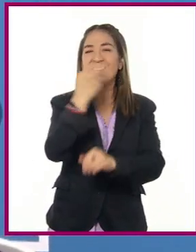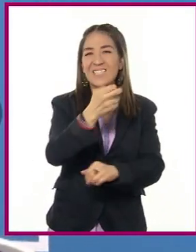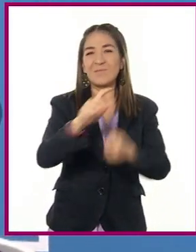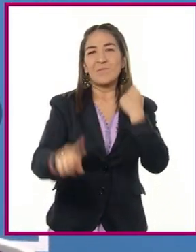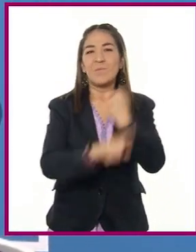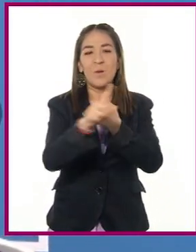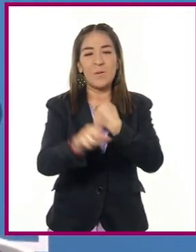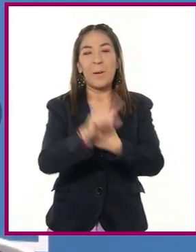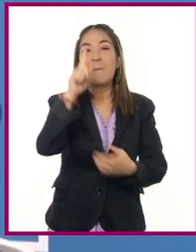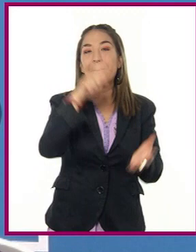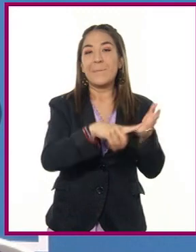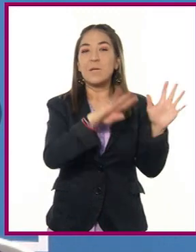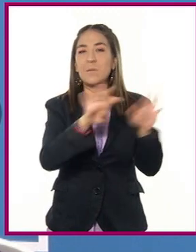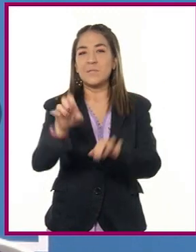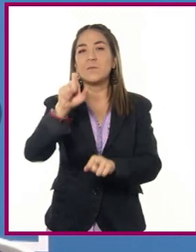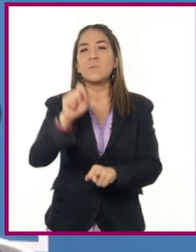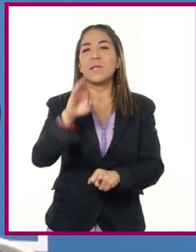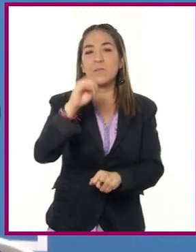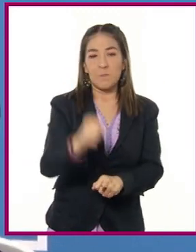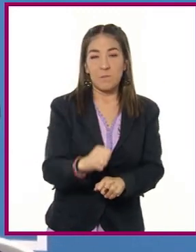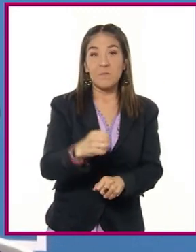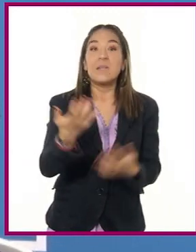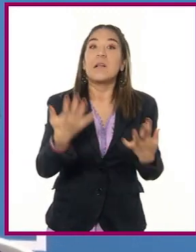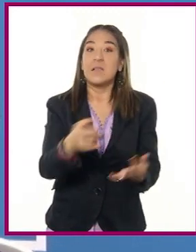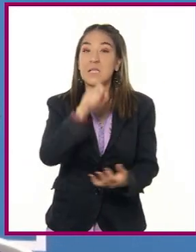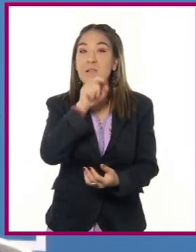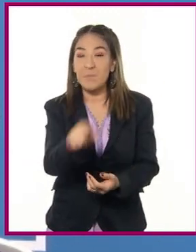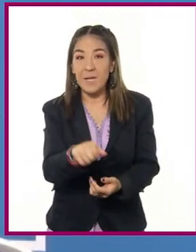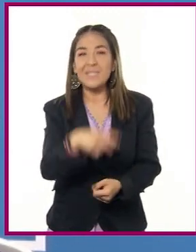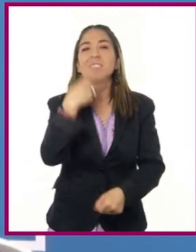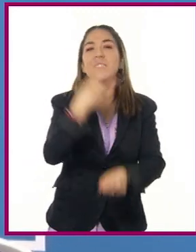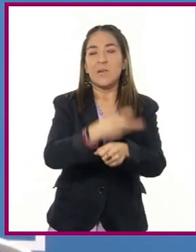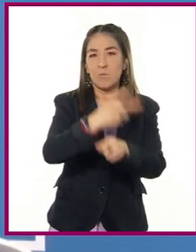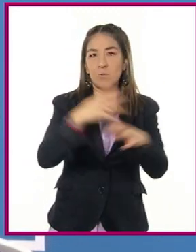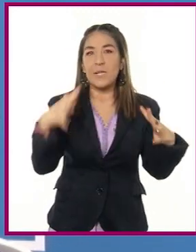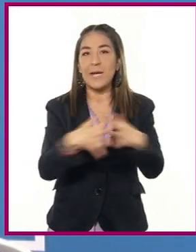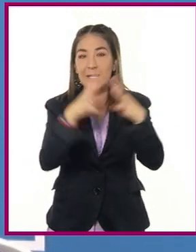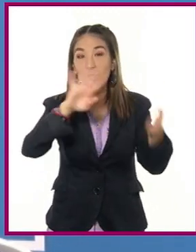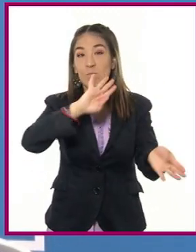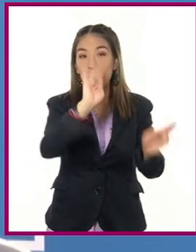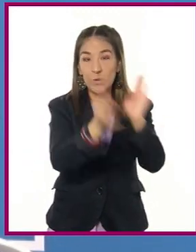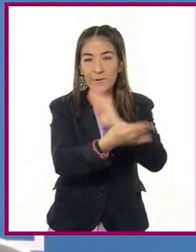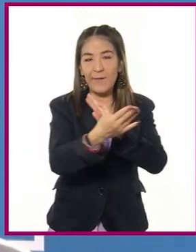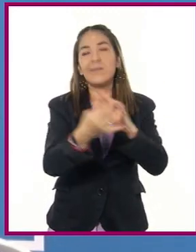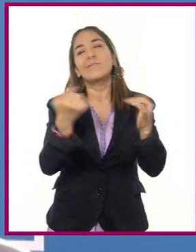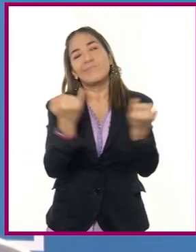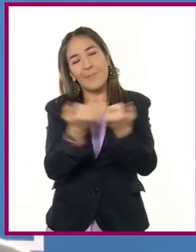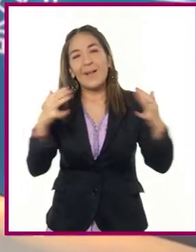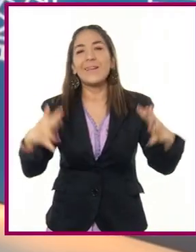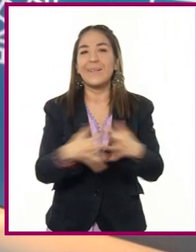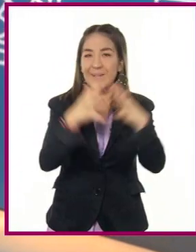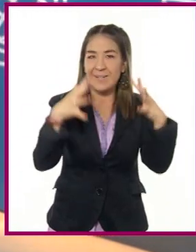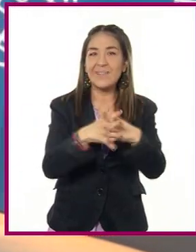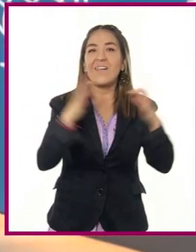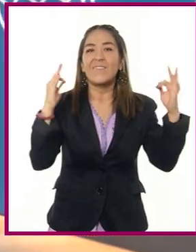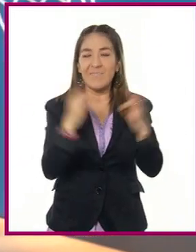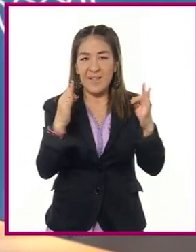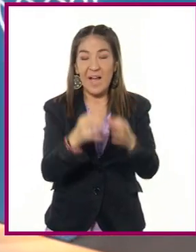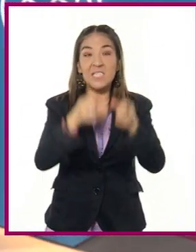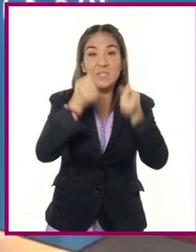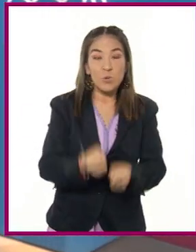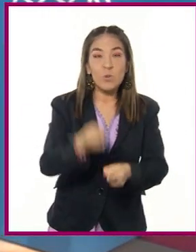de 1929 y sobre todo con la Segunda Guerra Mundial y la Guerra Fría. Seguridad